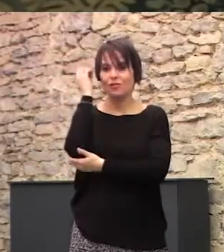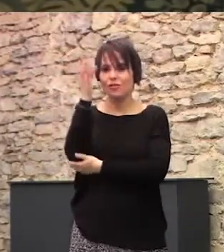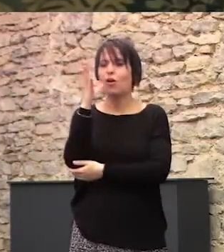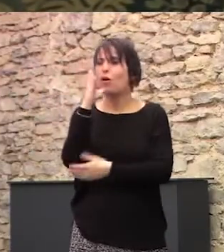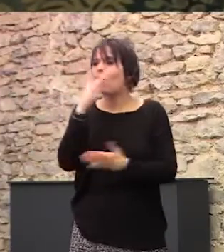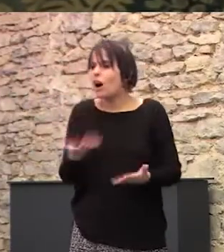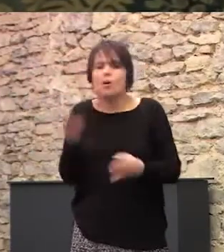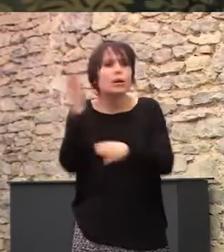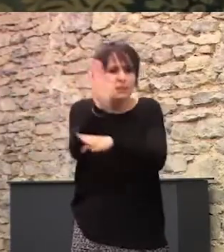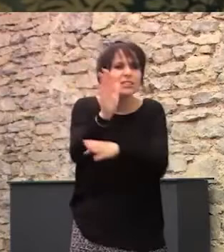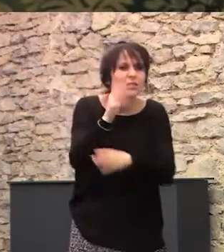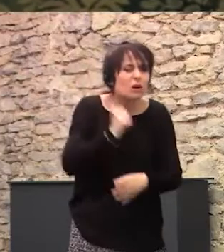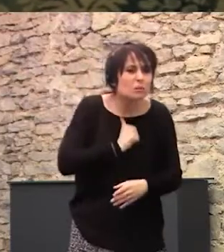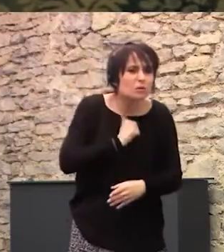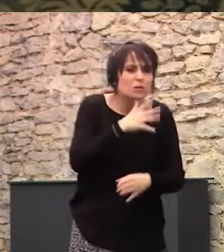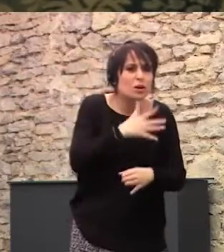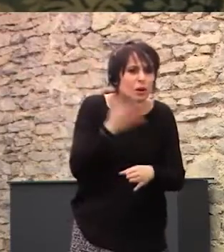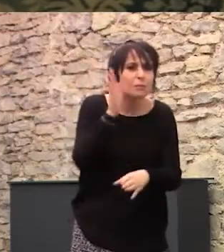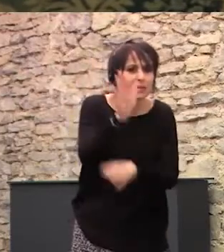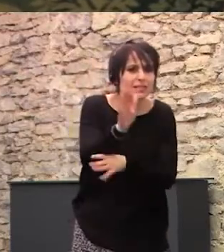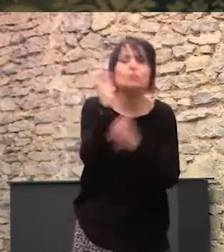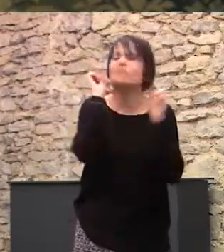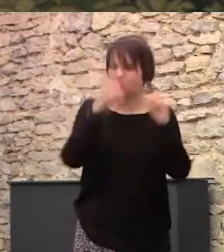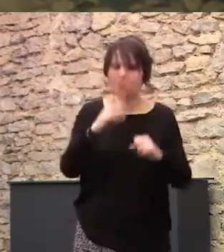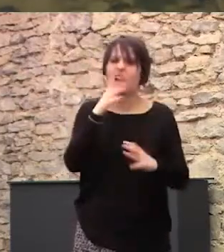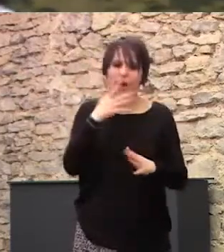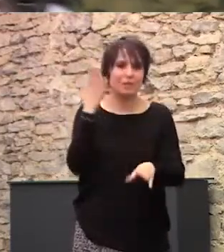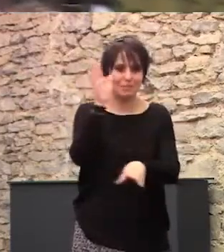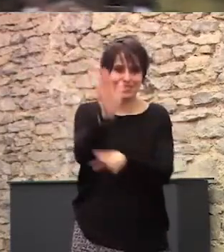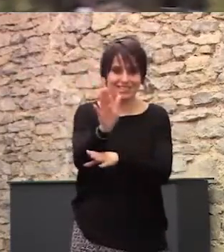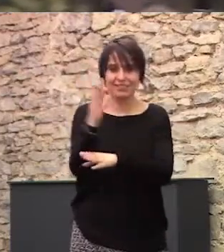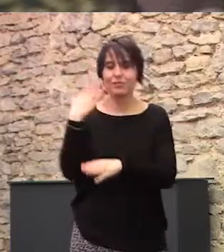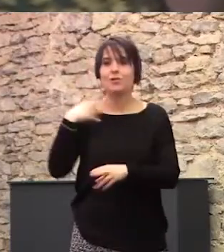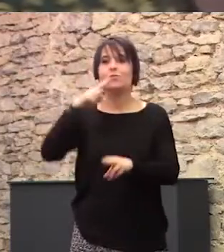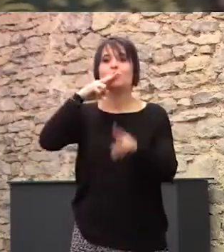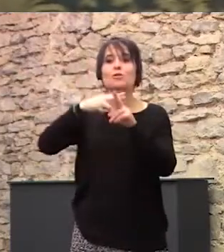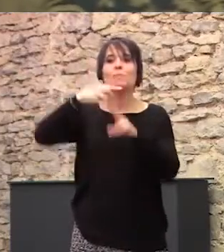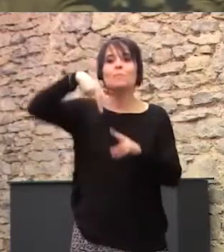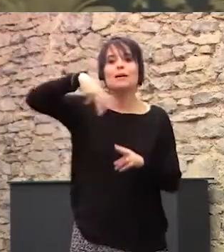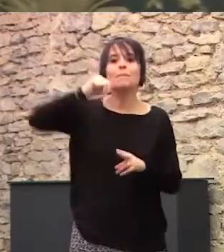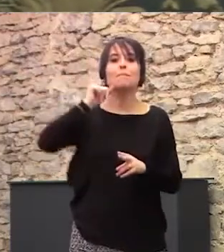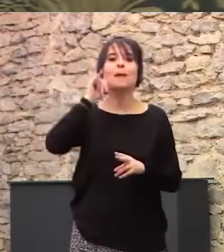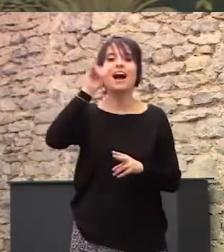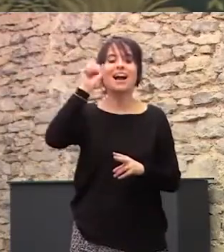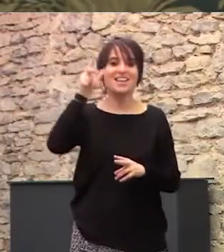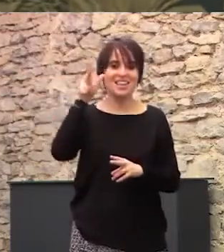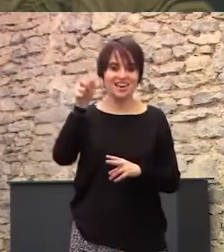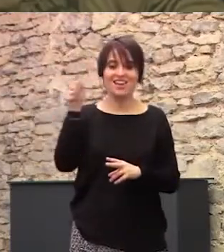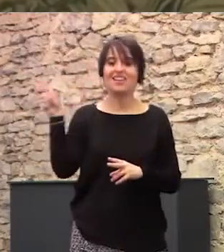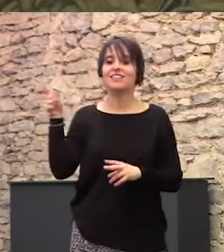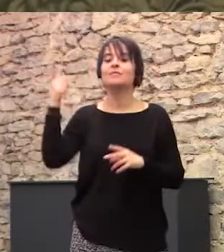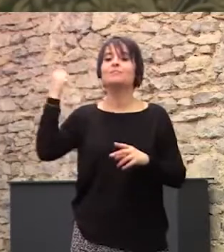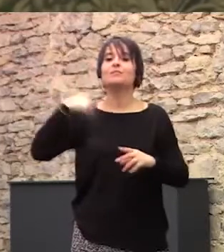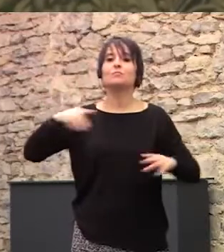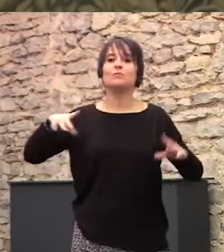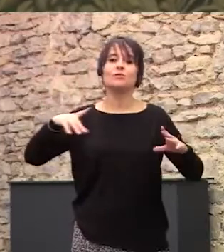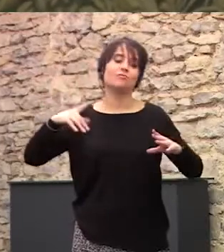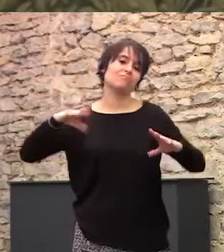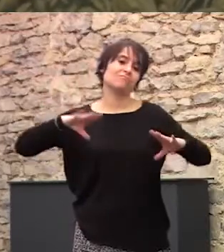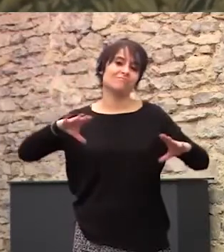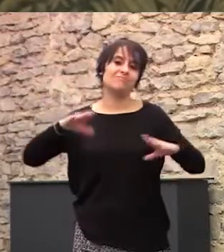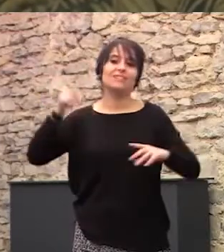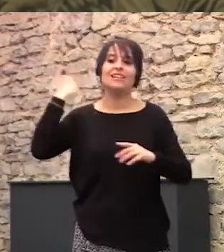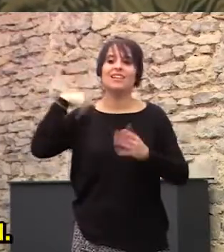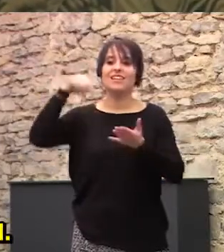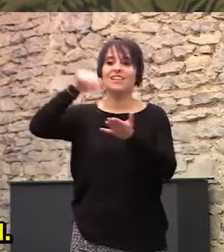presento ya misma, ¿no? Sí, vale. Perdona. Vale, pues Maya Amrane también es argelina de origen y ciudadana